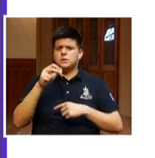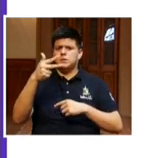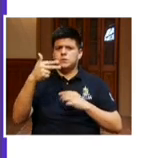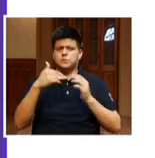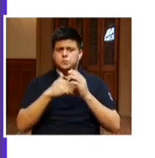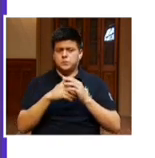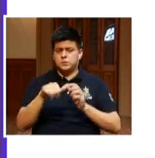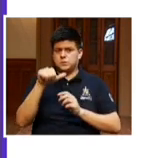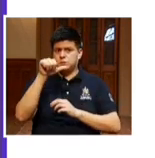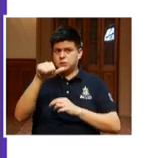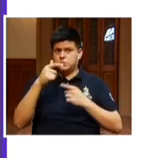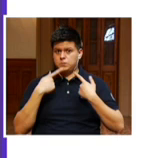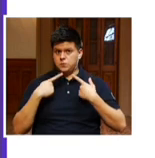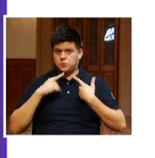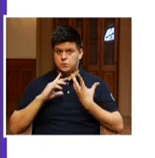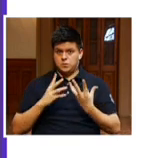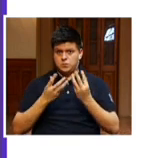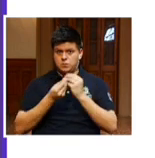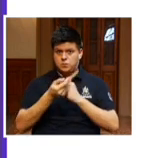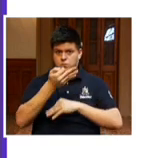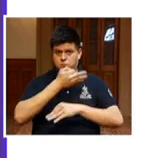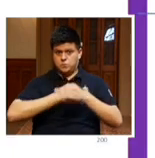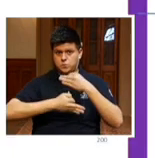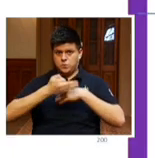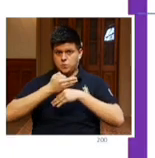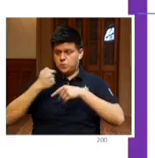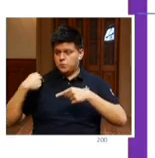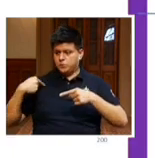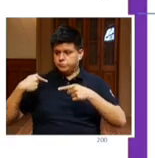138.016 personas hasta este momento.